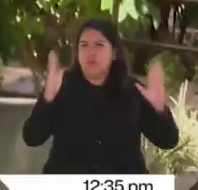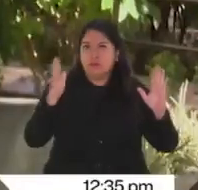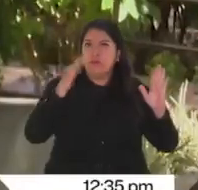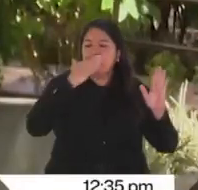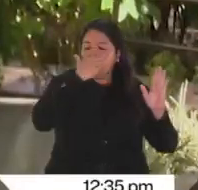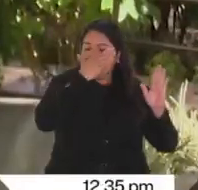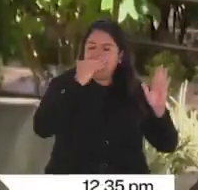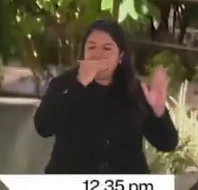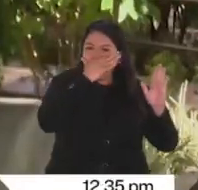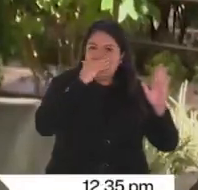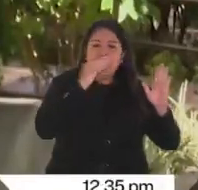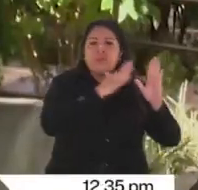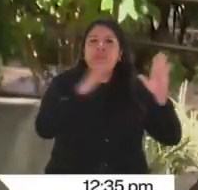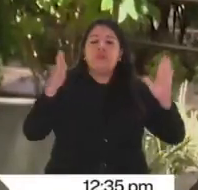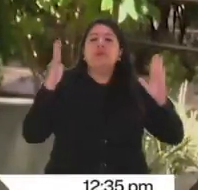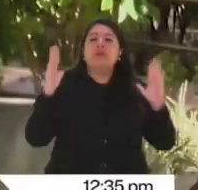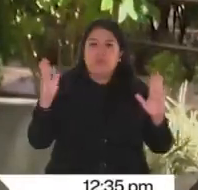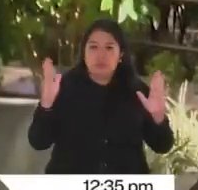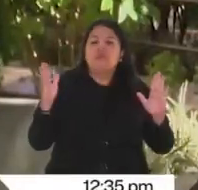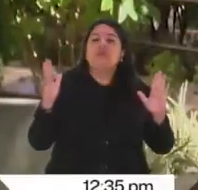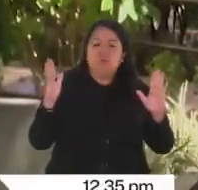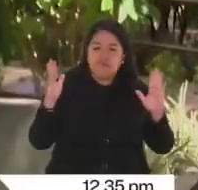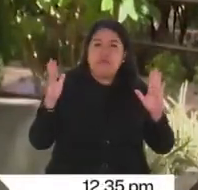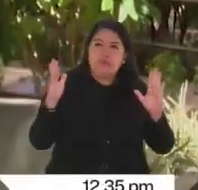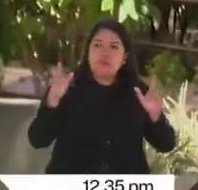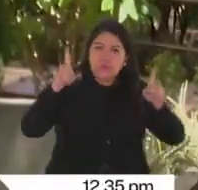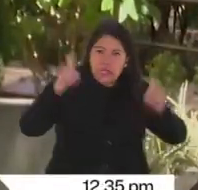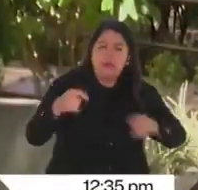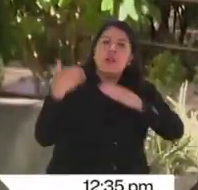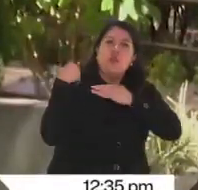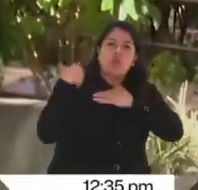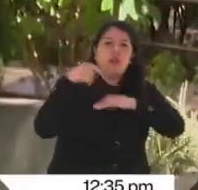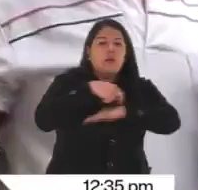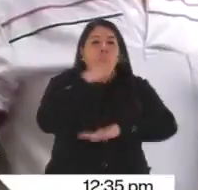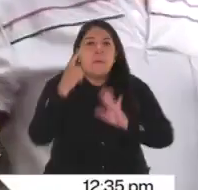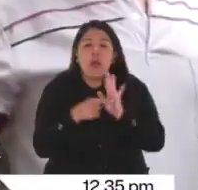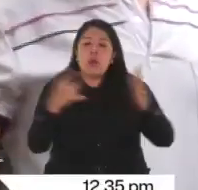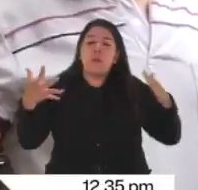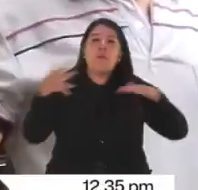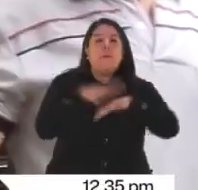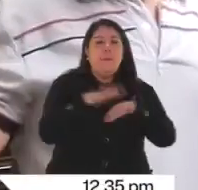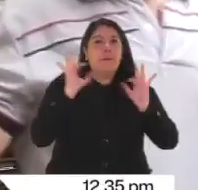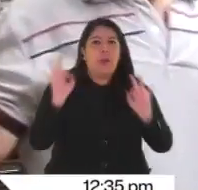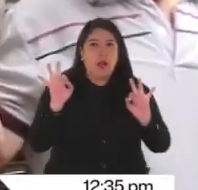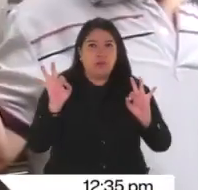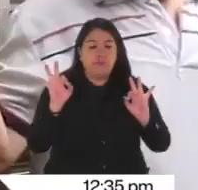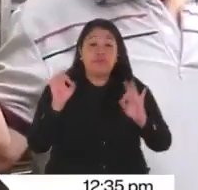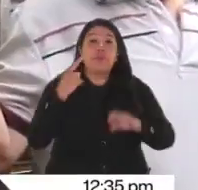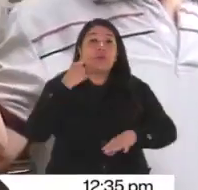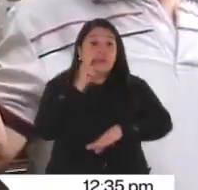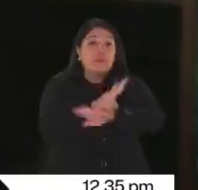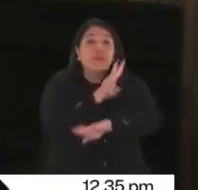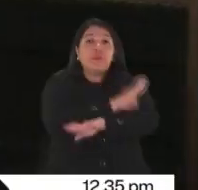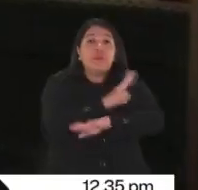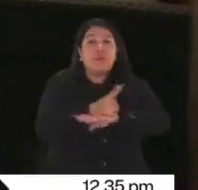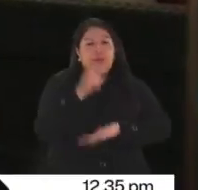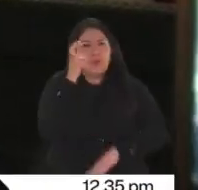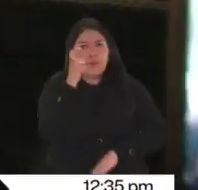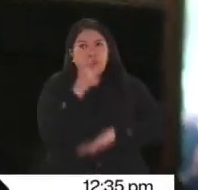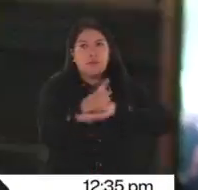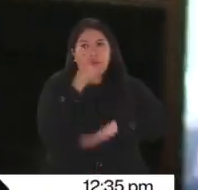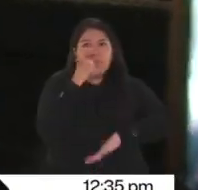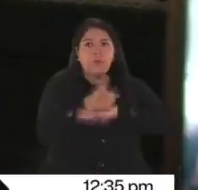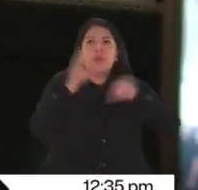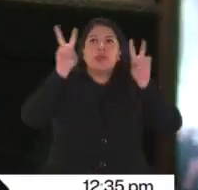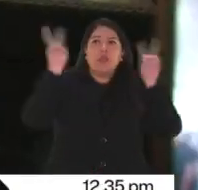abrir las, digamos, hacer la tarea del empalme. Para las veedurías que ejercen control sobre la gestión